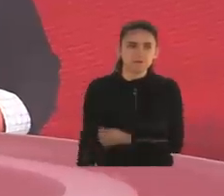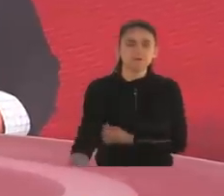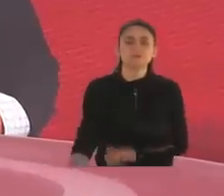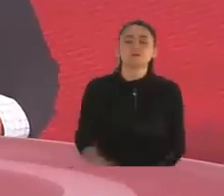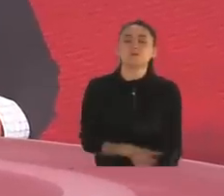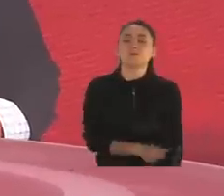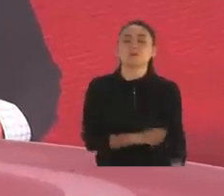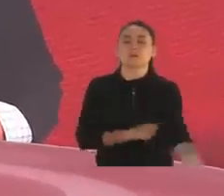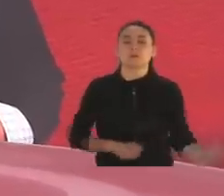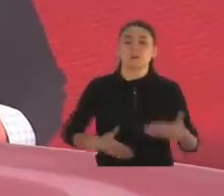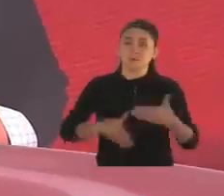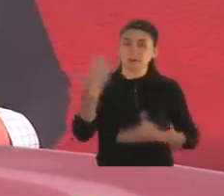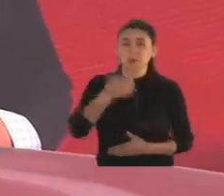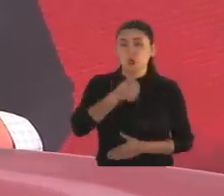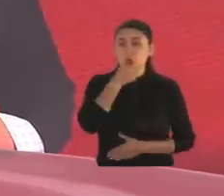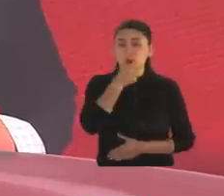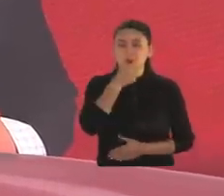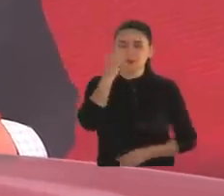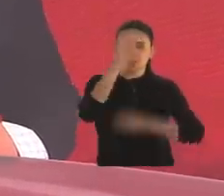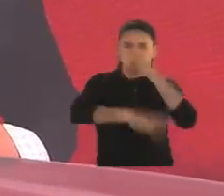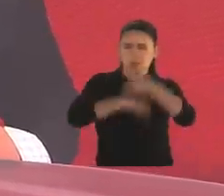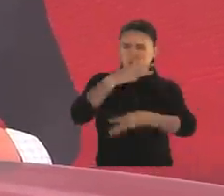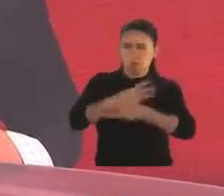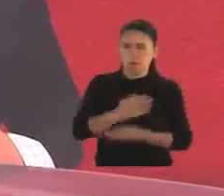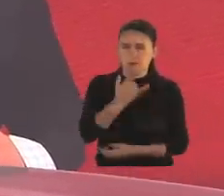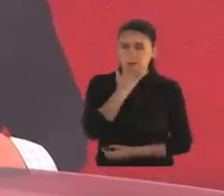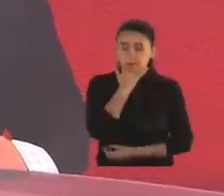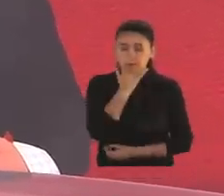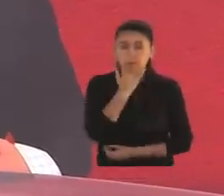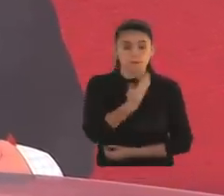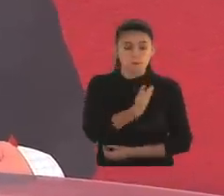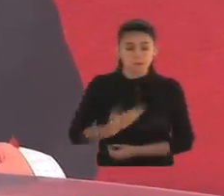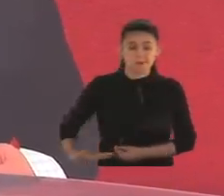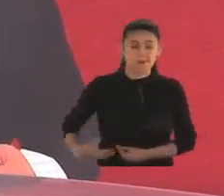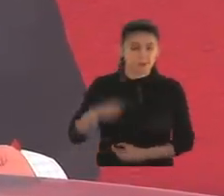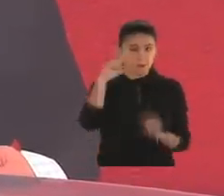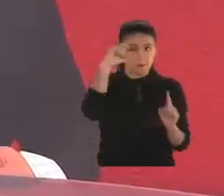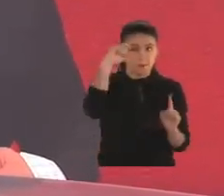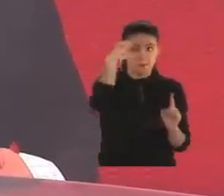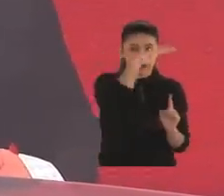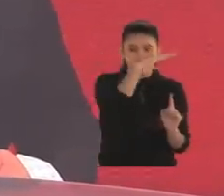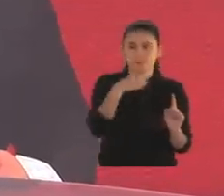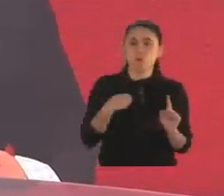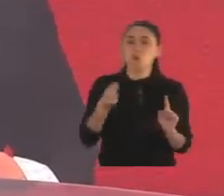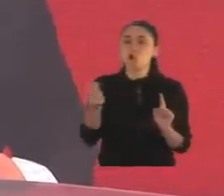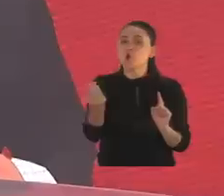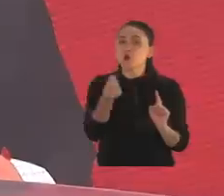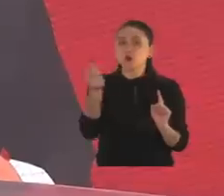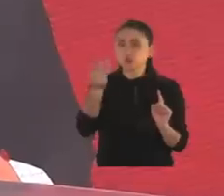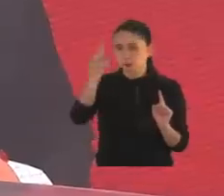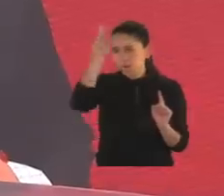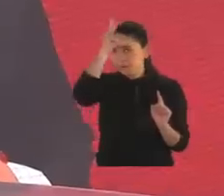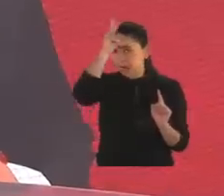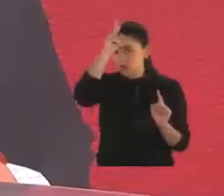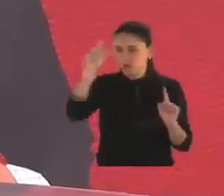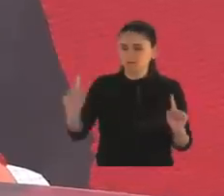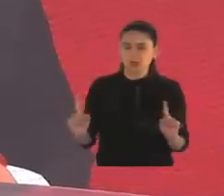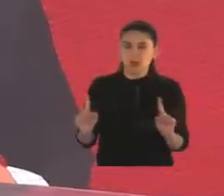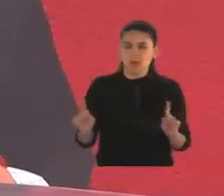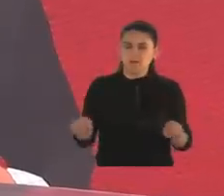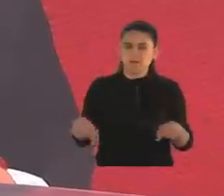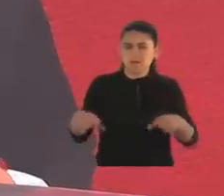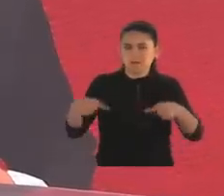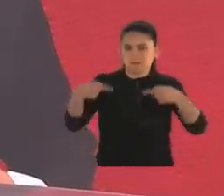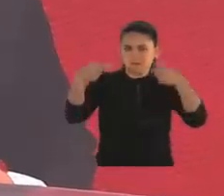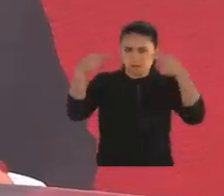Comenzamos las noticias del mundo con el enfrentamiento entre el presidente Gustavo Petro y el presidente del Consejo de Ministros de Perú, Alberto Tálora, quien